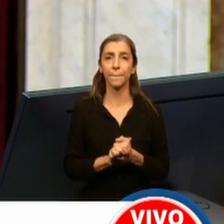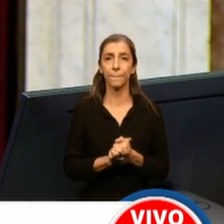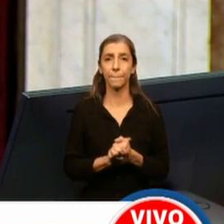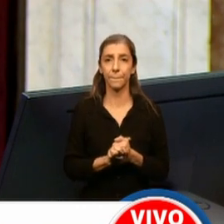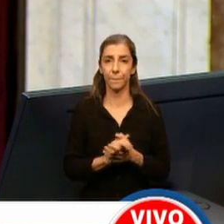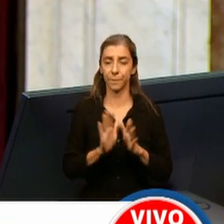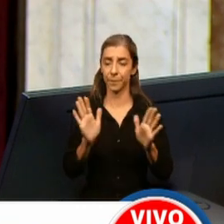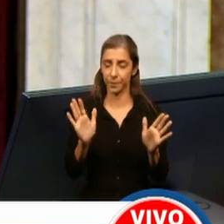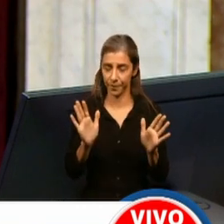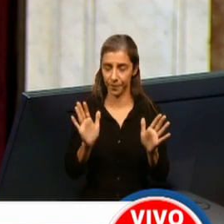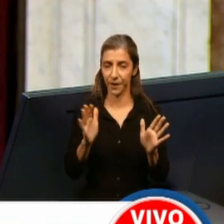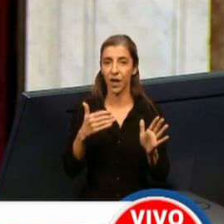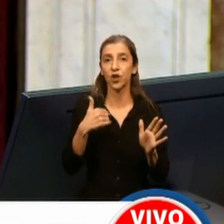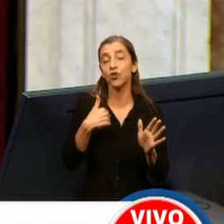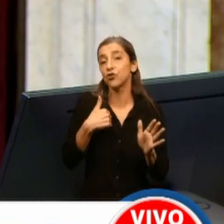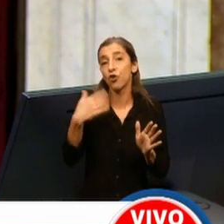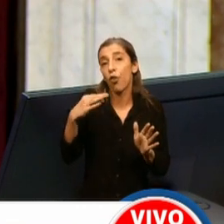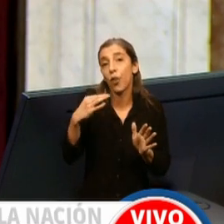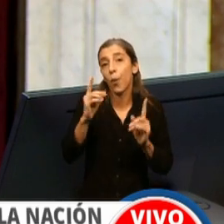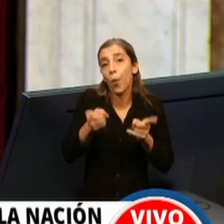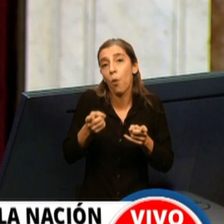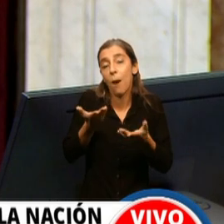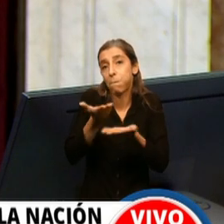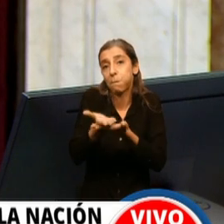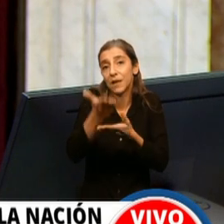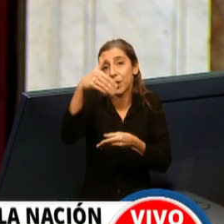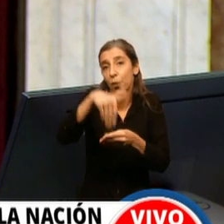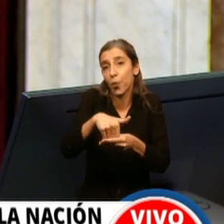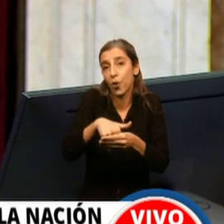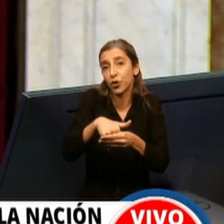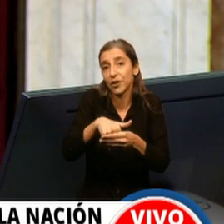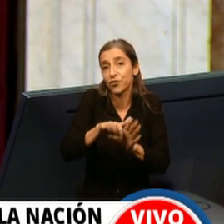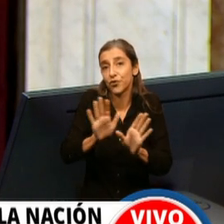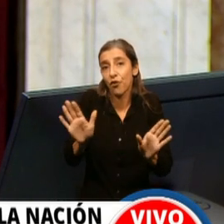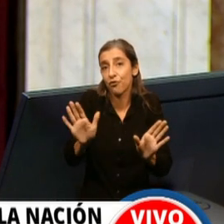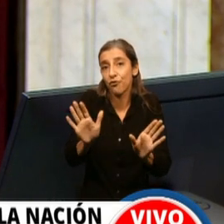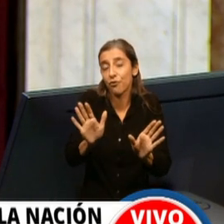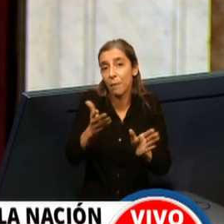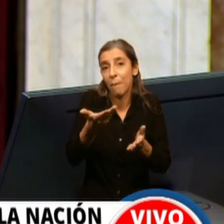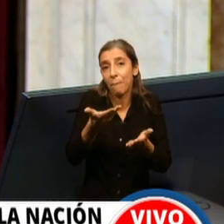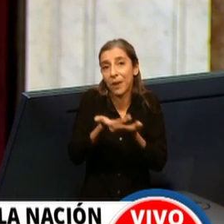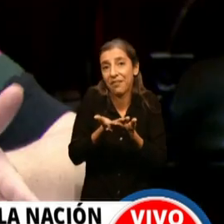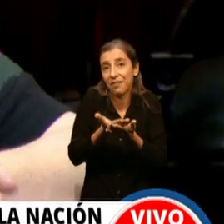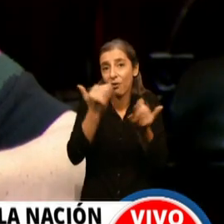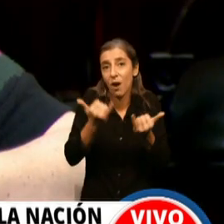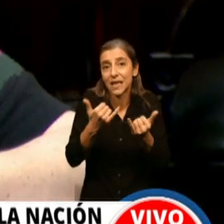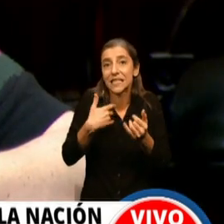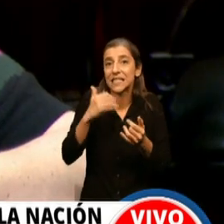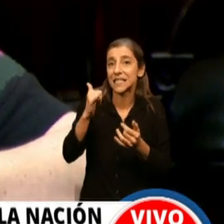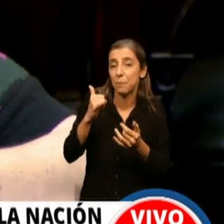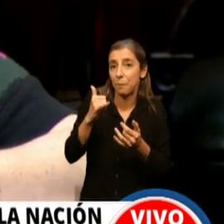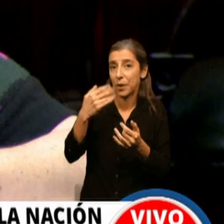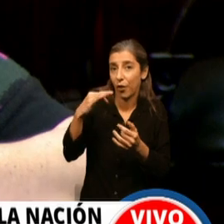yo tengo que poner como presidente en la votación a votación la moción de orden diputada también pero tiene que haber quórum para poner